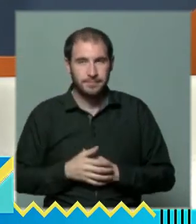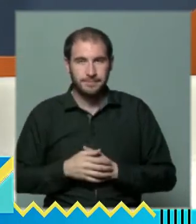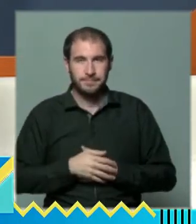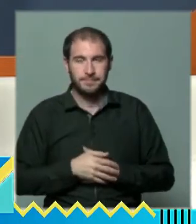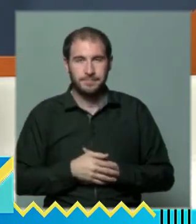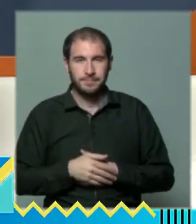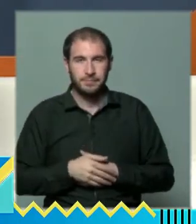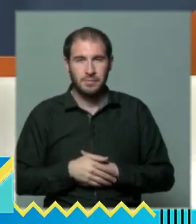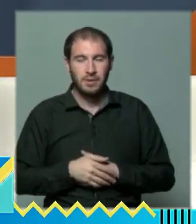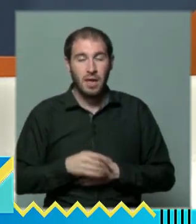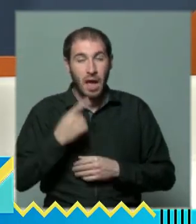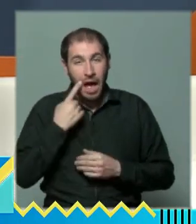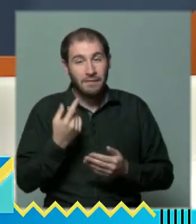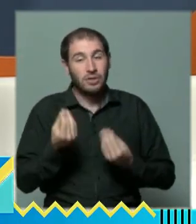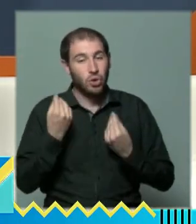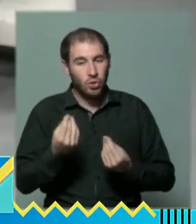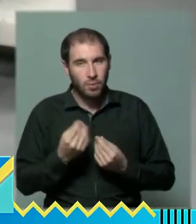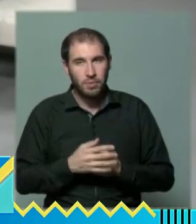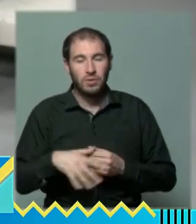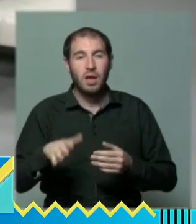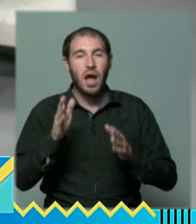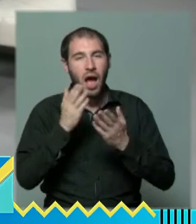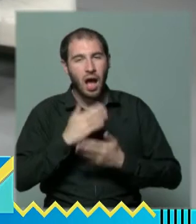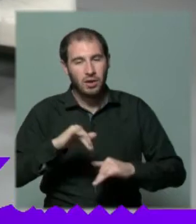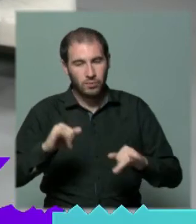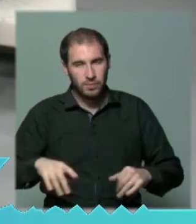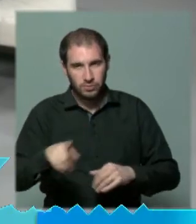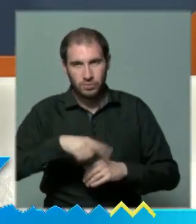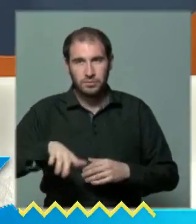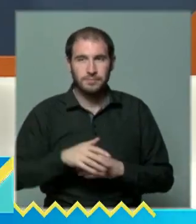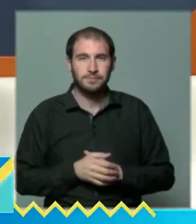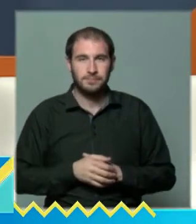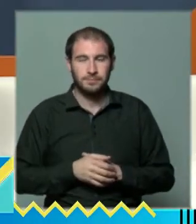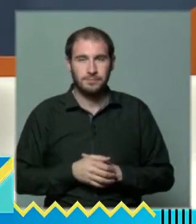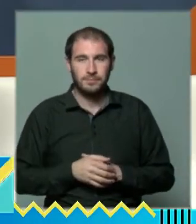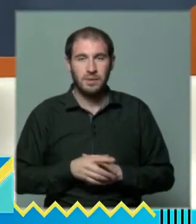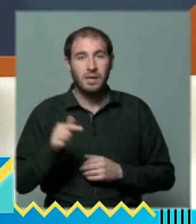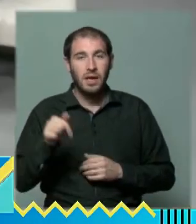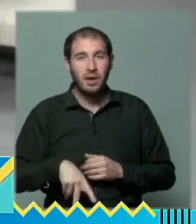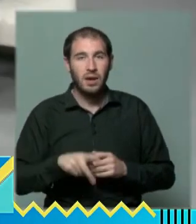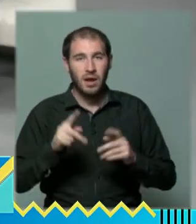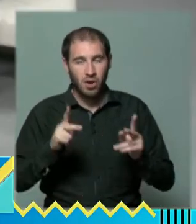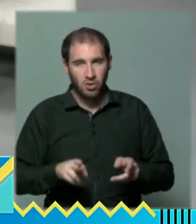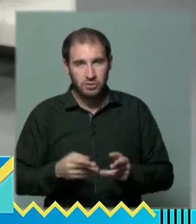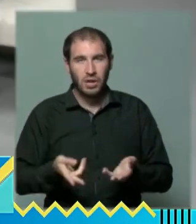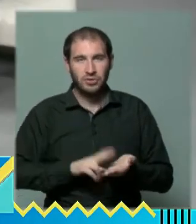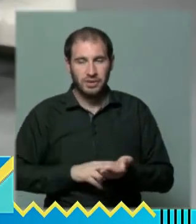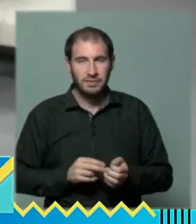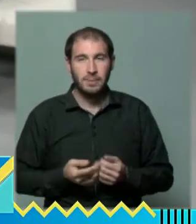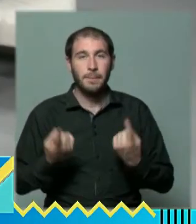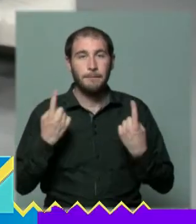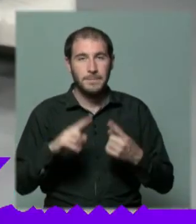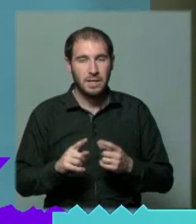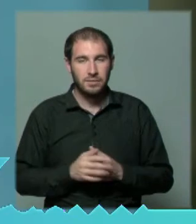digamos. Hay que ver cómo hacer para que haya una convivencia pacífica todo, digamos. Bien, bueno, nos vamos a ir a un corte, pero